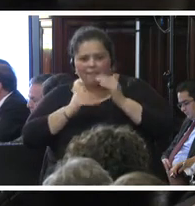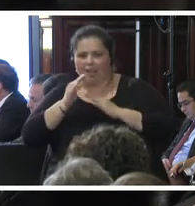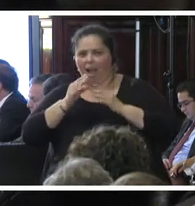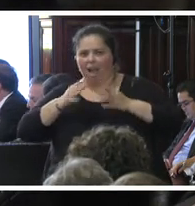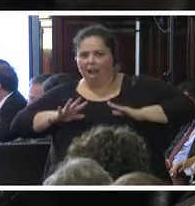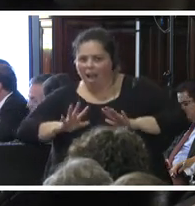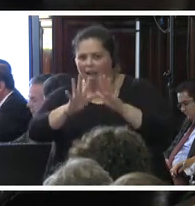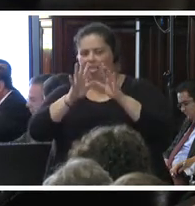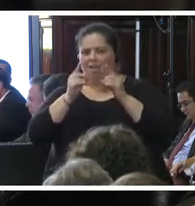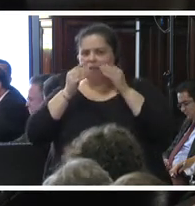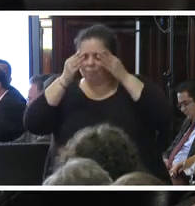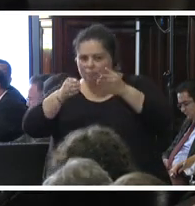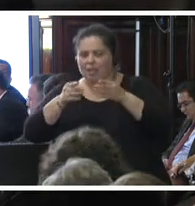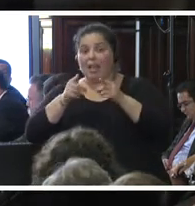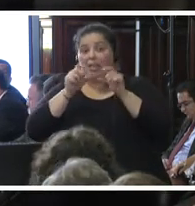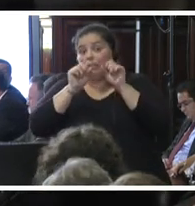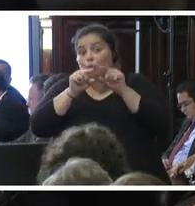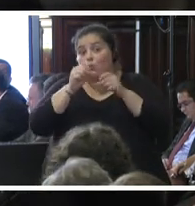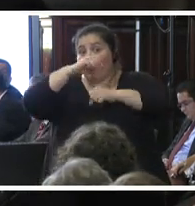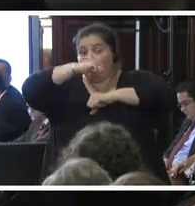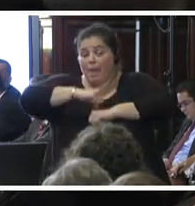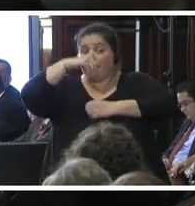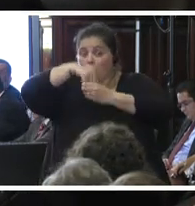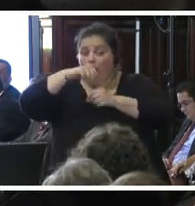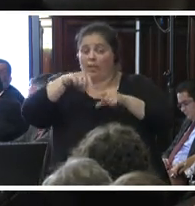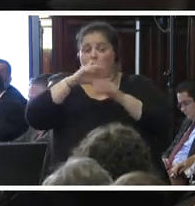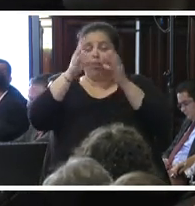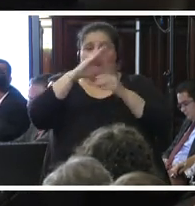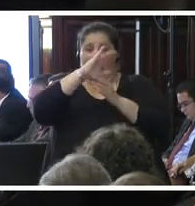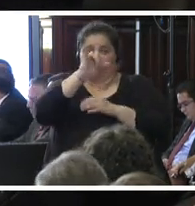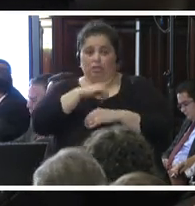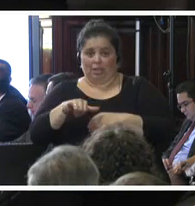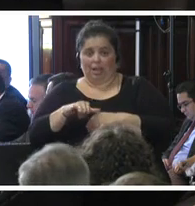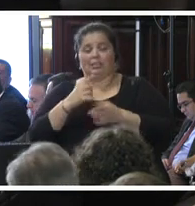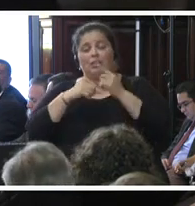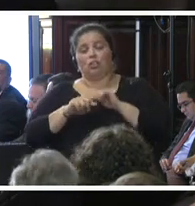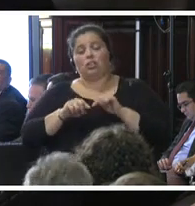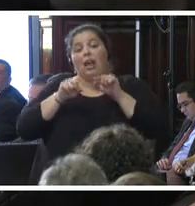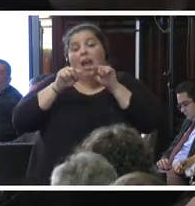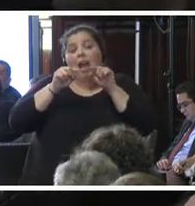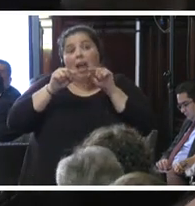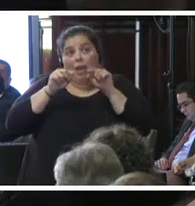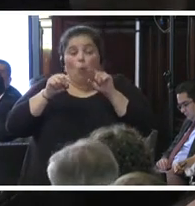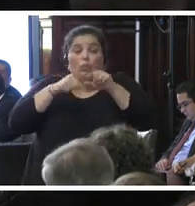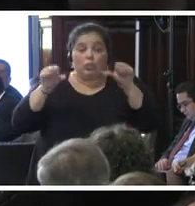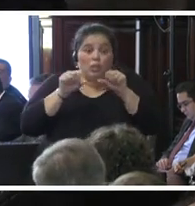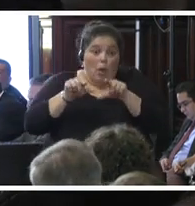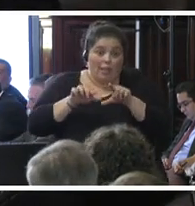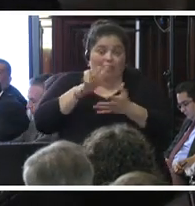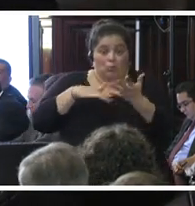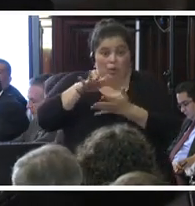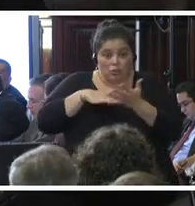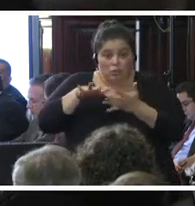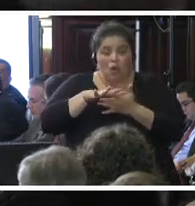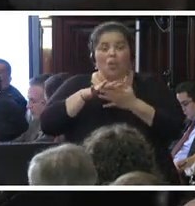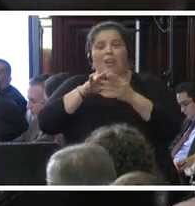a los miembros del propio mismo cartel. Derivado de estos hechos, se inició una investigación continua y